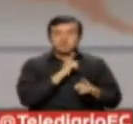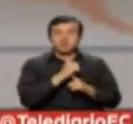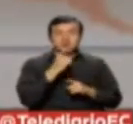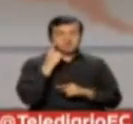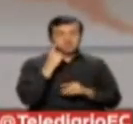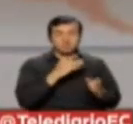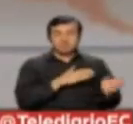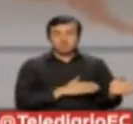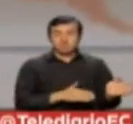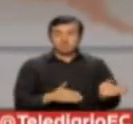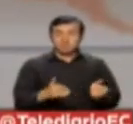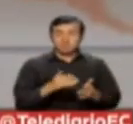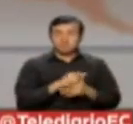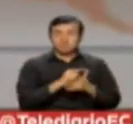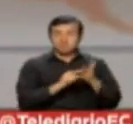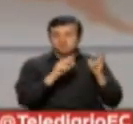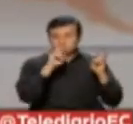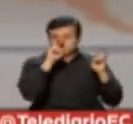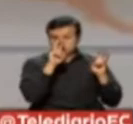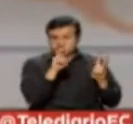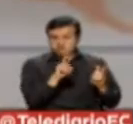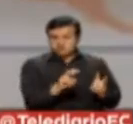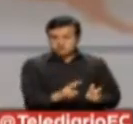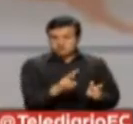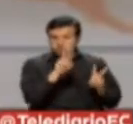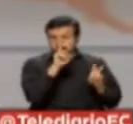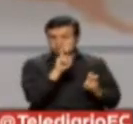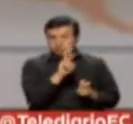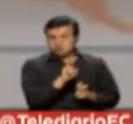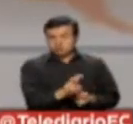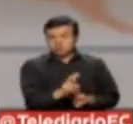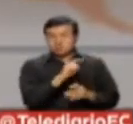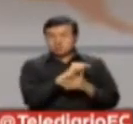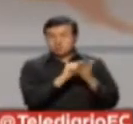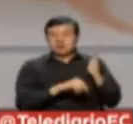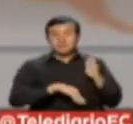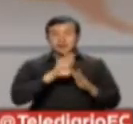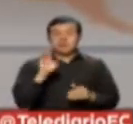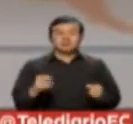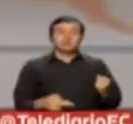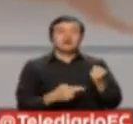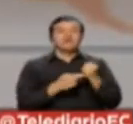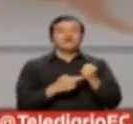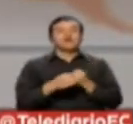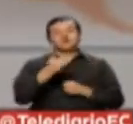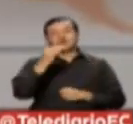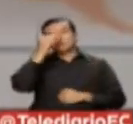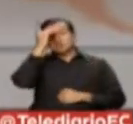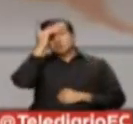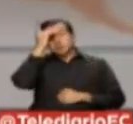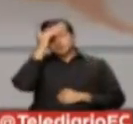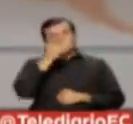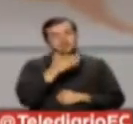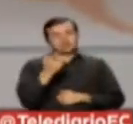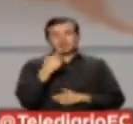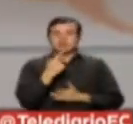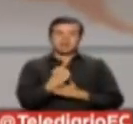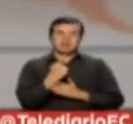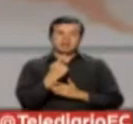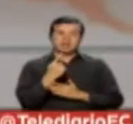el ritmo que tienen cuáles son los contenidos que van dando y cuáles de esos contenidos necesitan un refuerzo a través de un deber entonces por eso digo la palabra